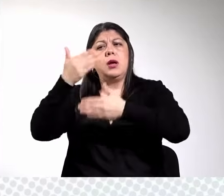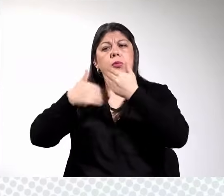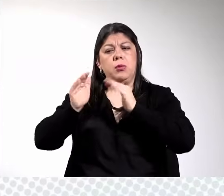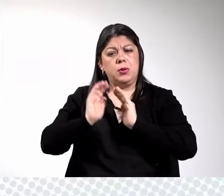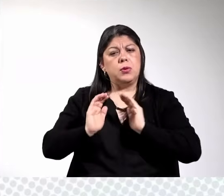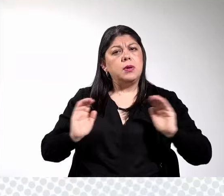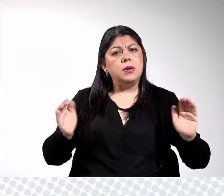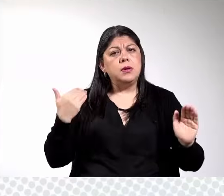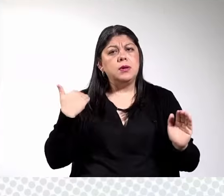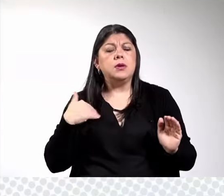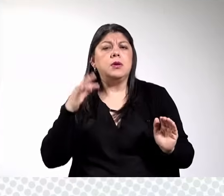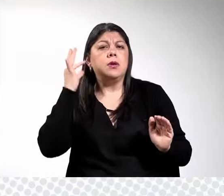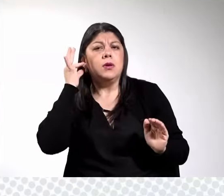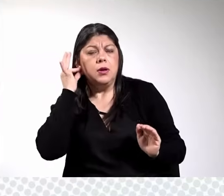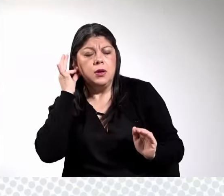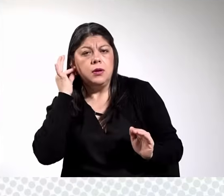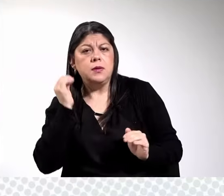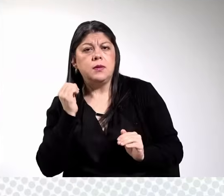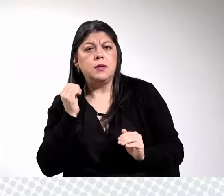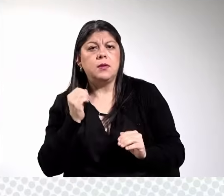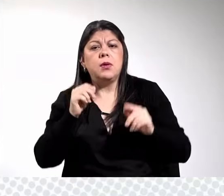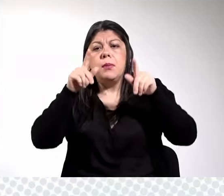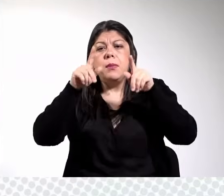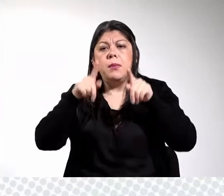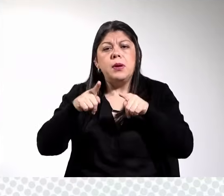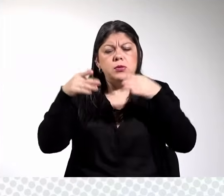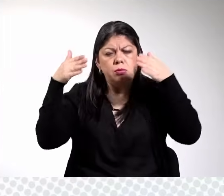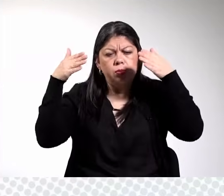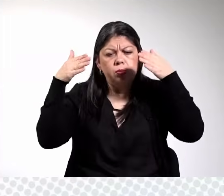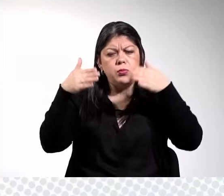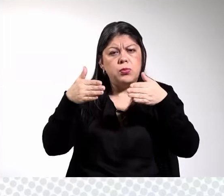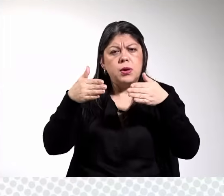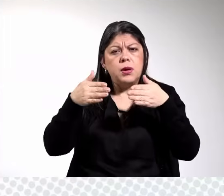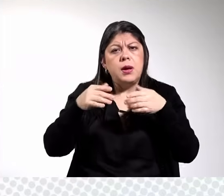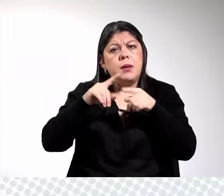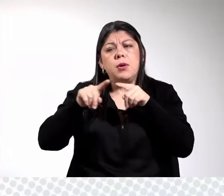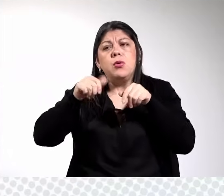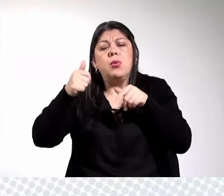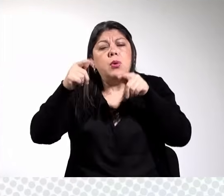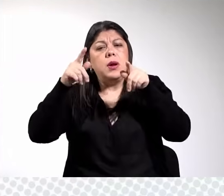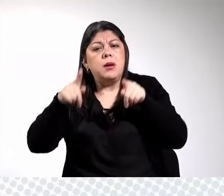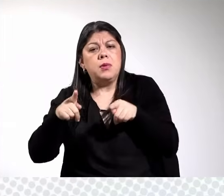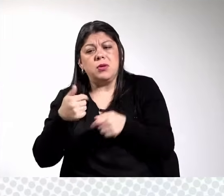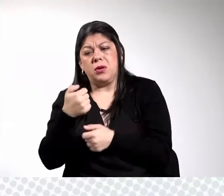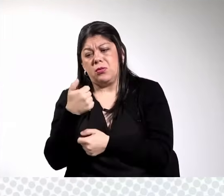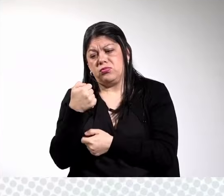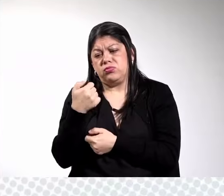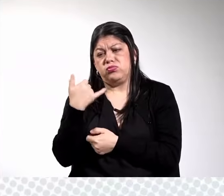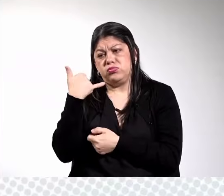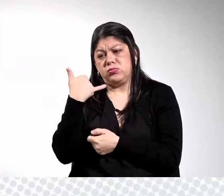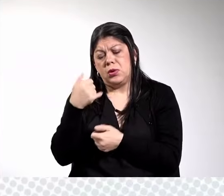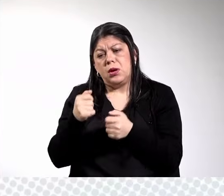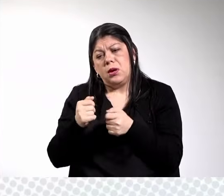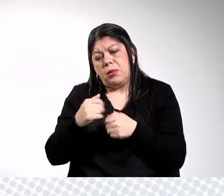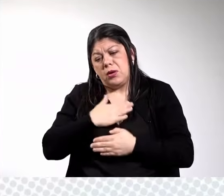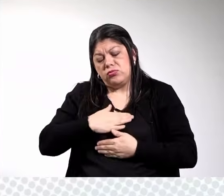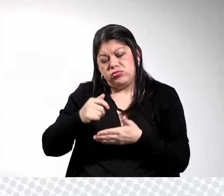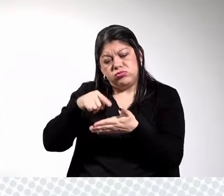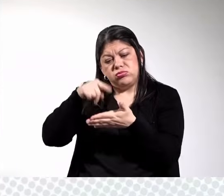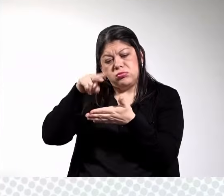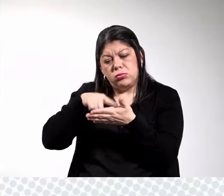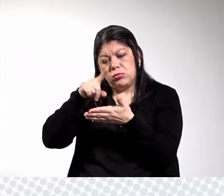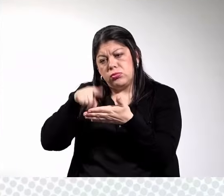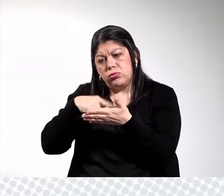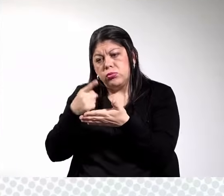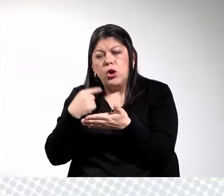y la niña sean alguien central y no alguien que está ahí con un celular en la mano para que se entretenga